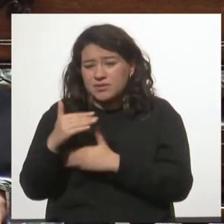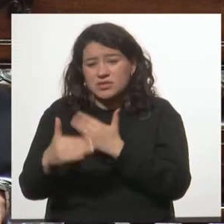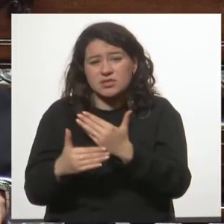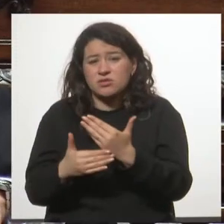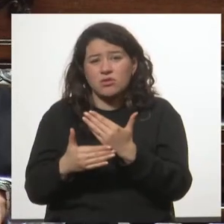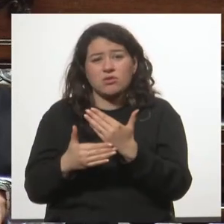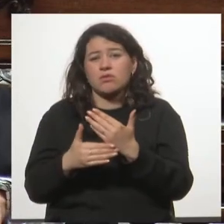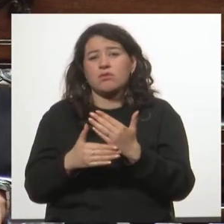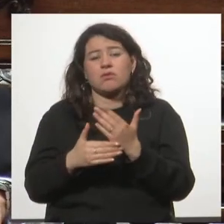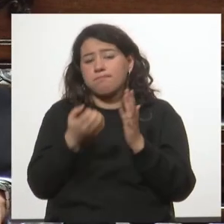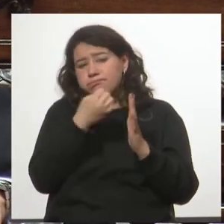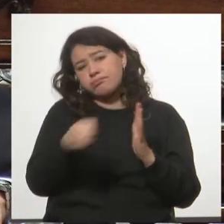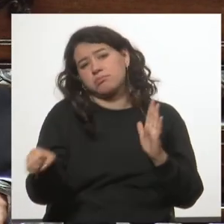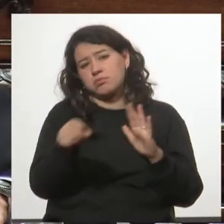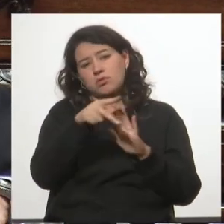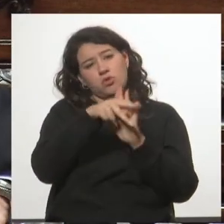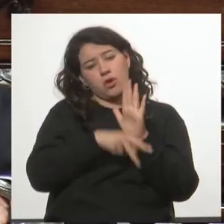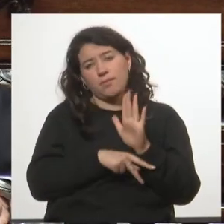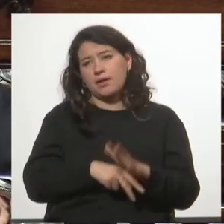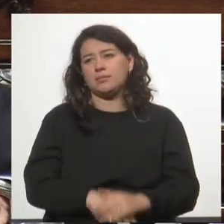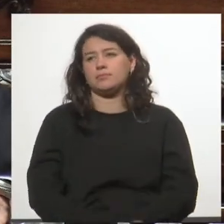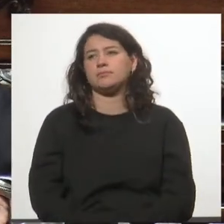fuera de la norma